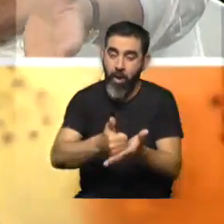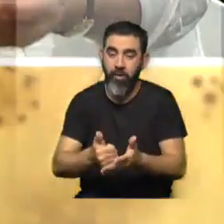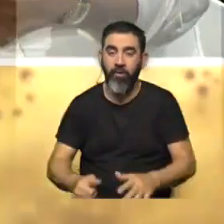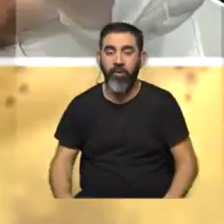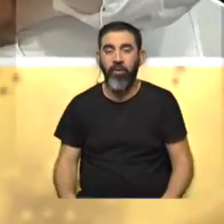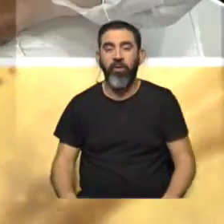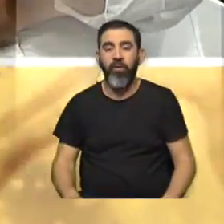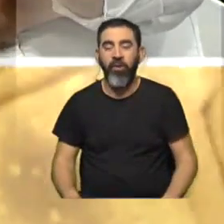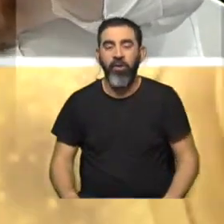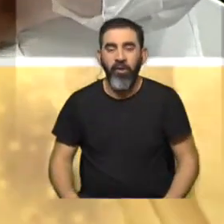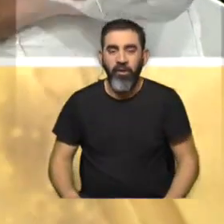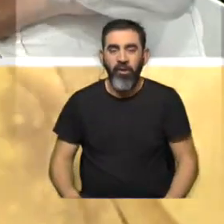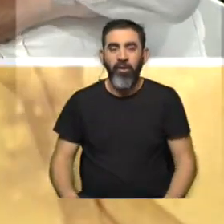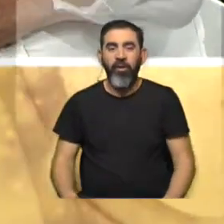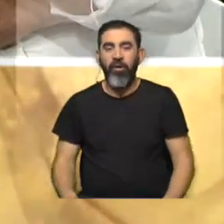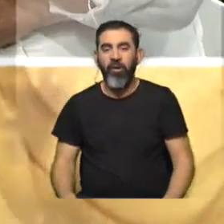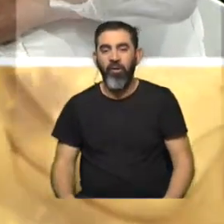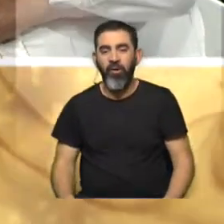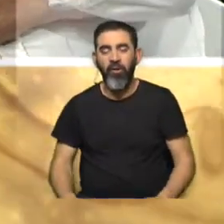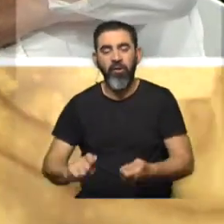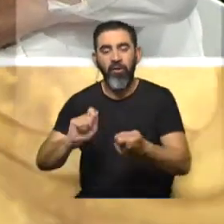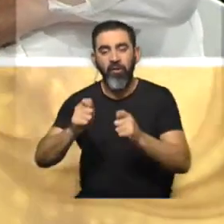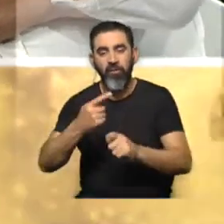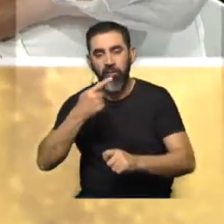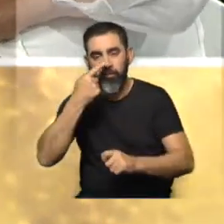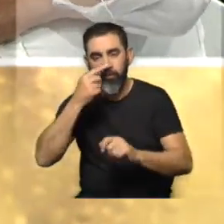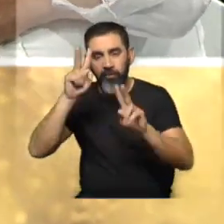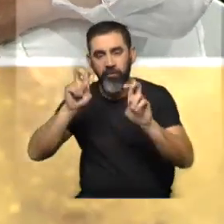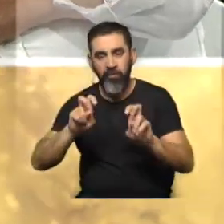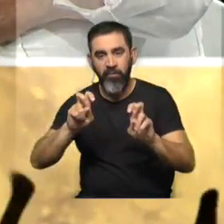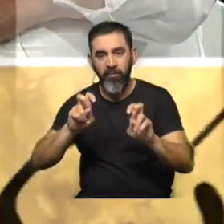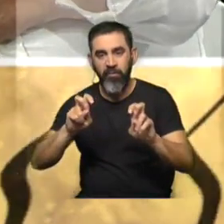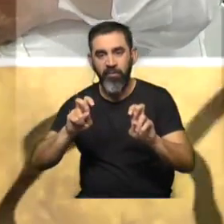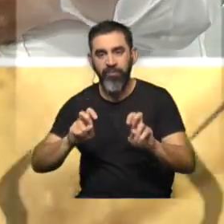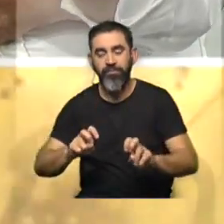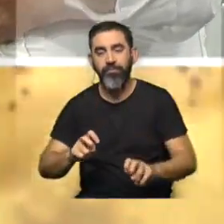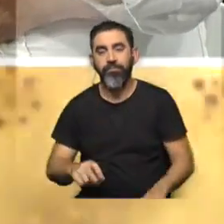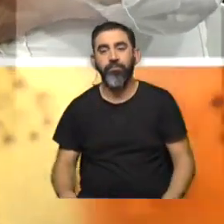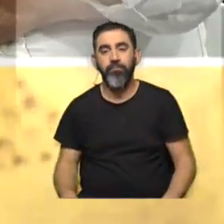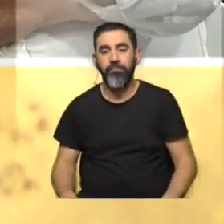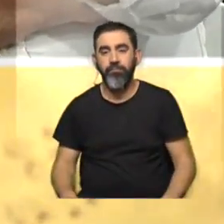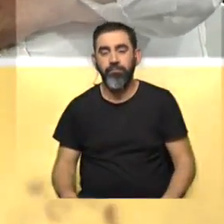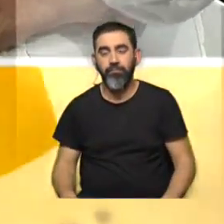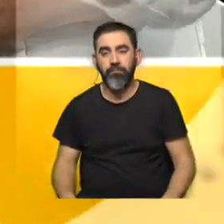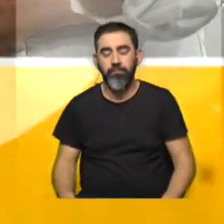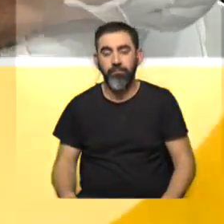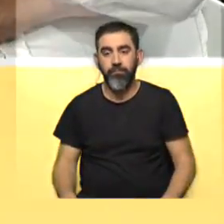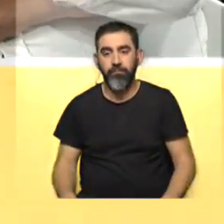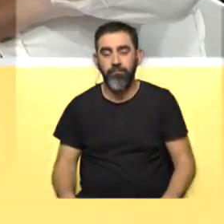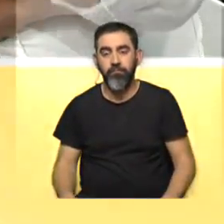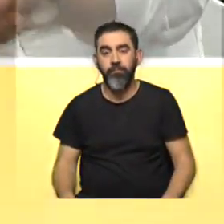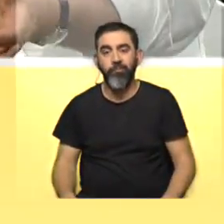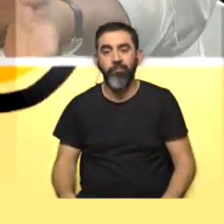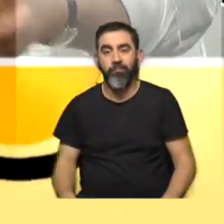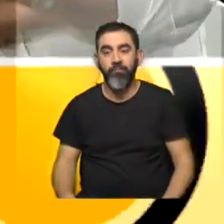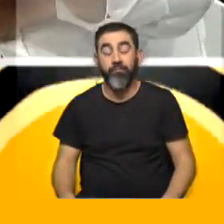Estos huesos tenían algunas modificaciones interesantes desde el punto de vista que, digamos, que se volvían dignos de más estudio.